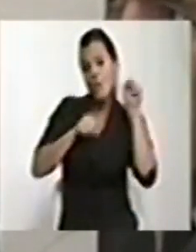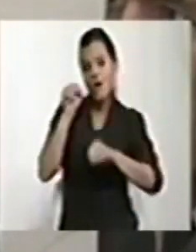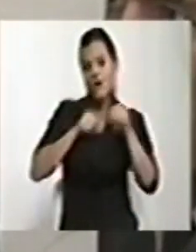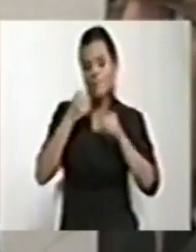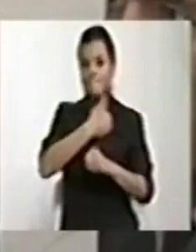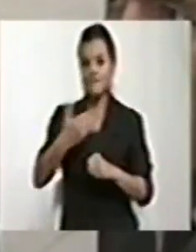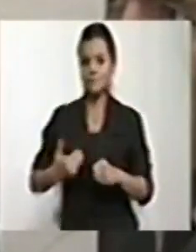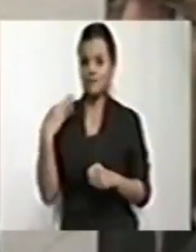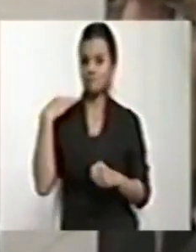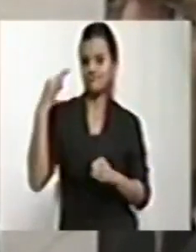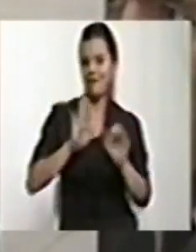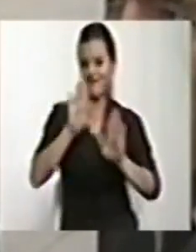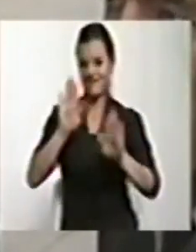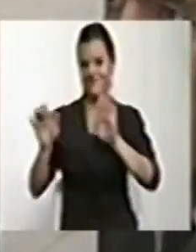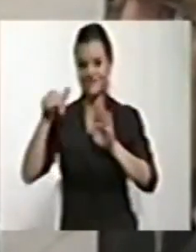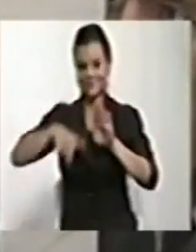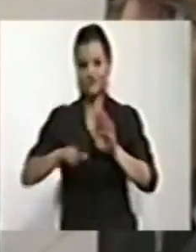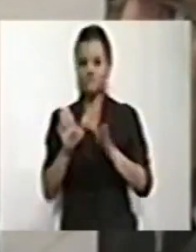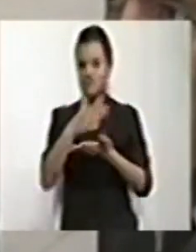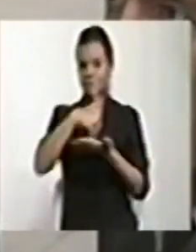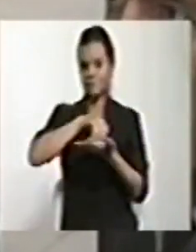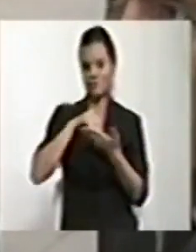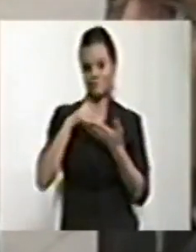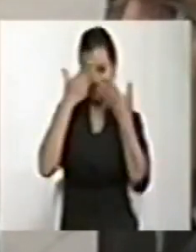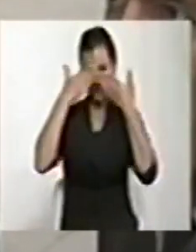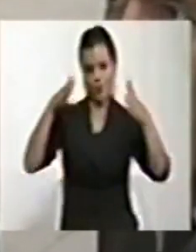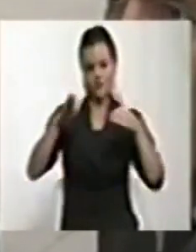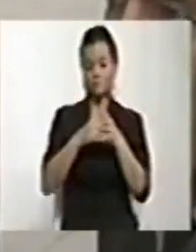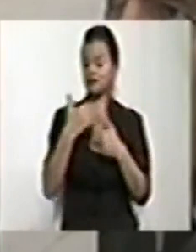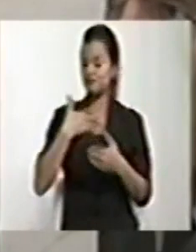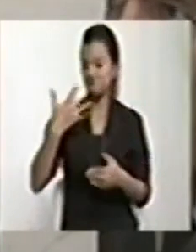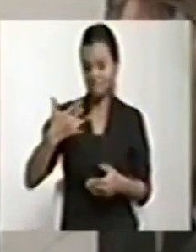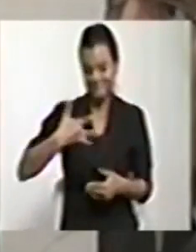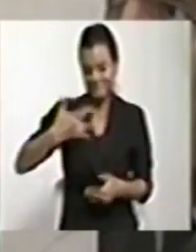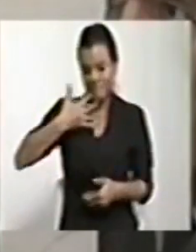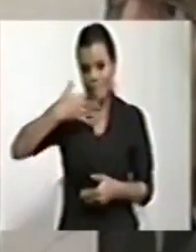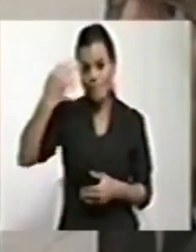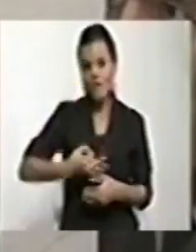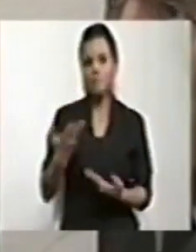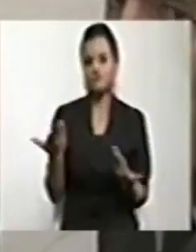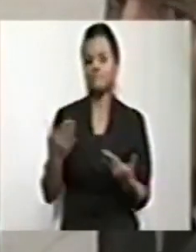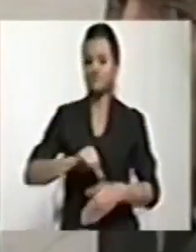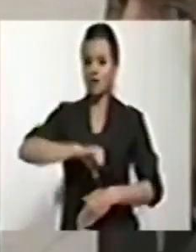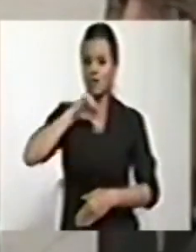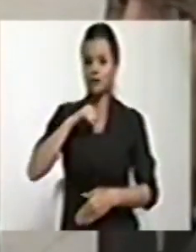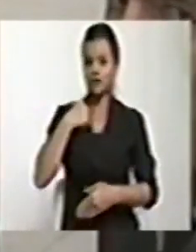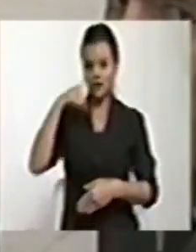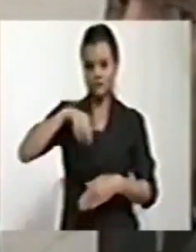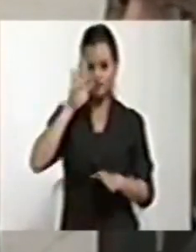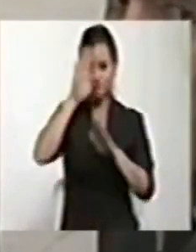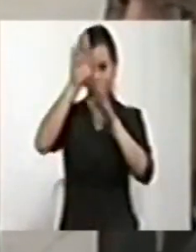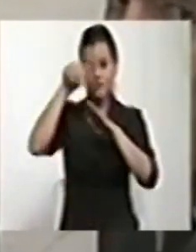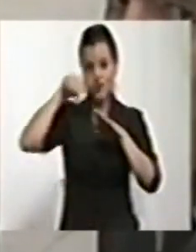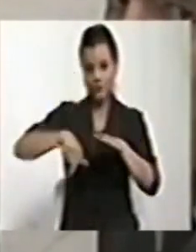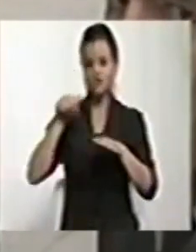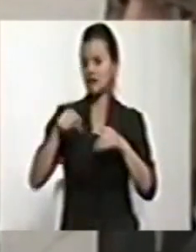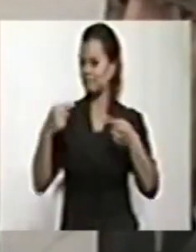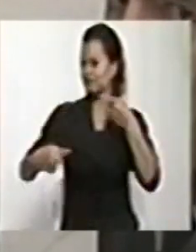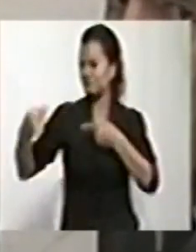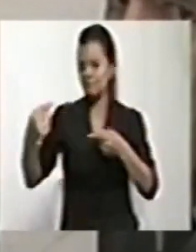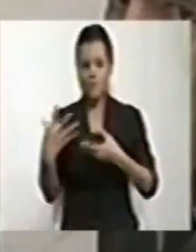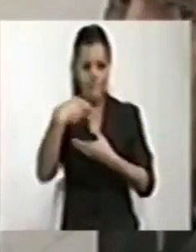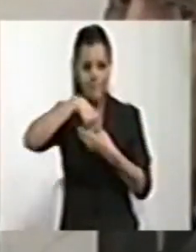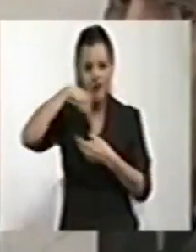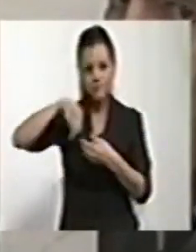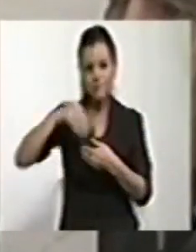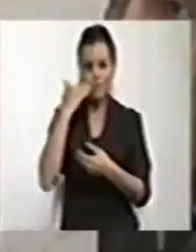del Centro Democrático. Me siento orgullosa de haber representado en esta contienda interna a la mujer, con la doctora